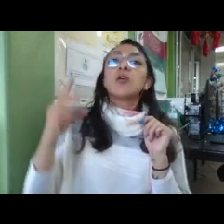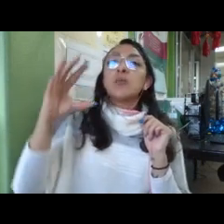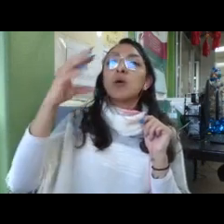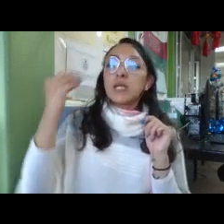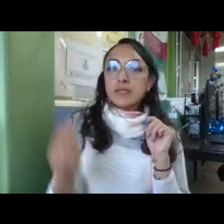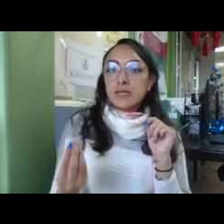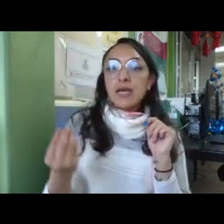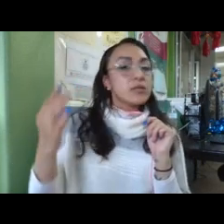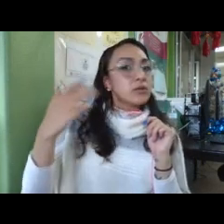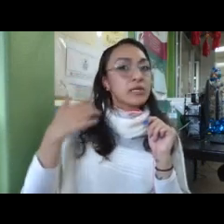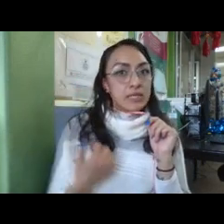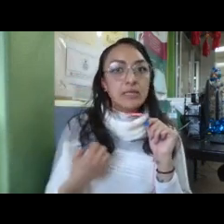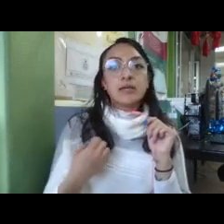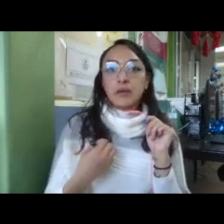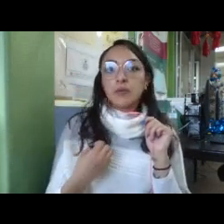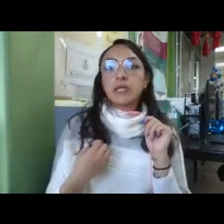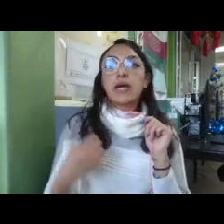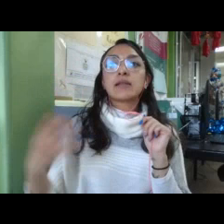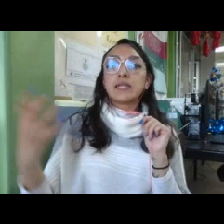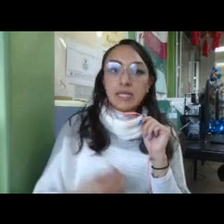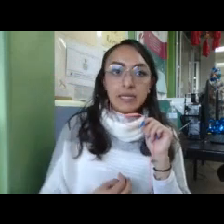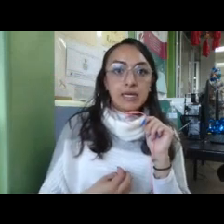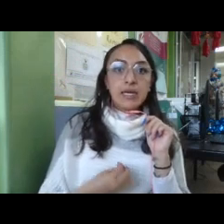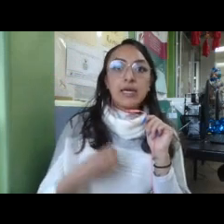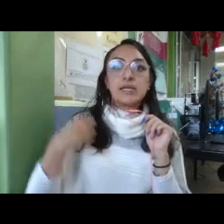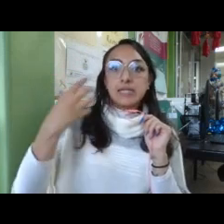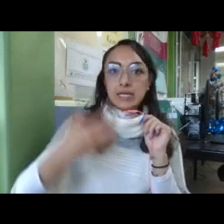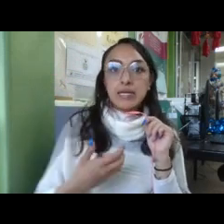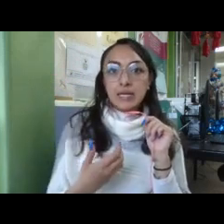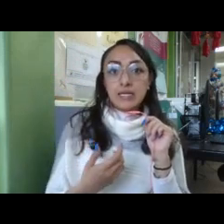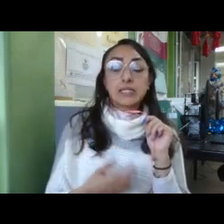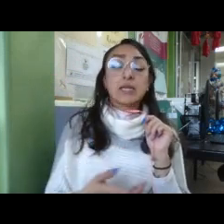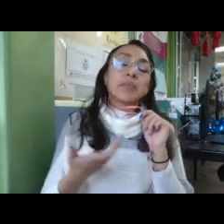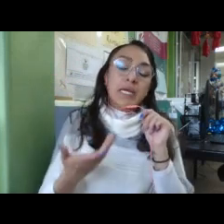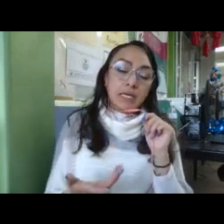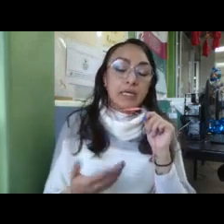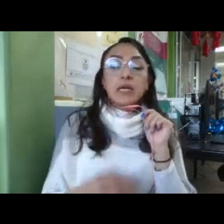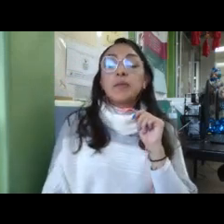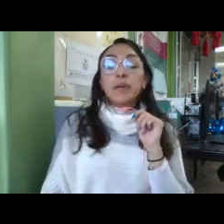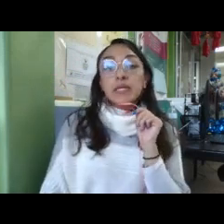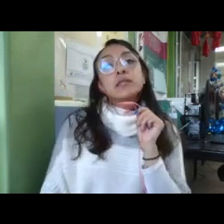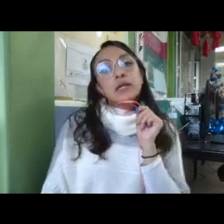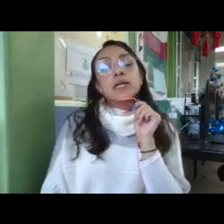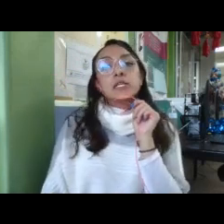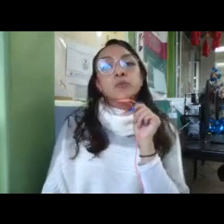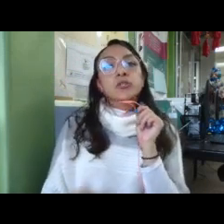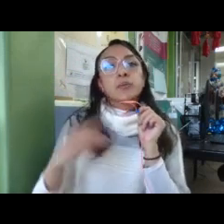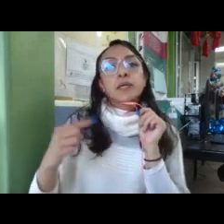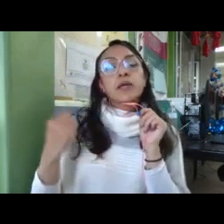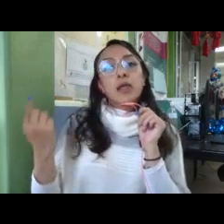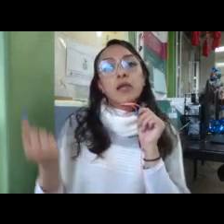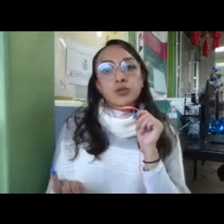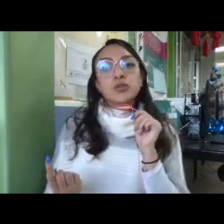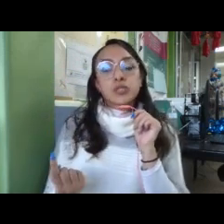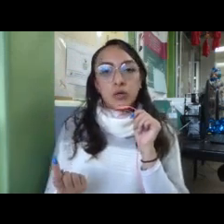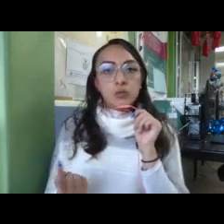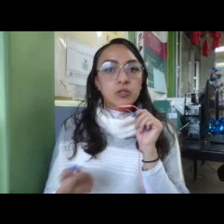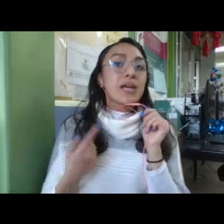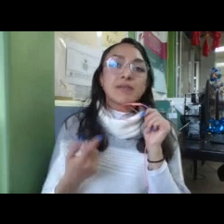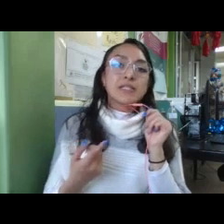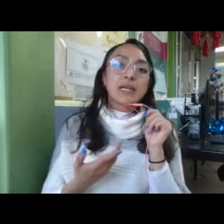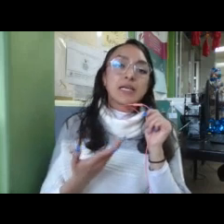entienda como una señal en donde tiene que voltear, tiene que seguir adelante. ¿Para qué? Para quitarle la responsabilidad a los